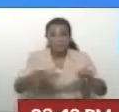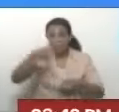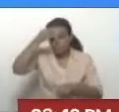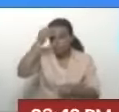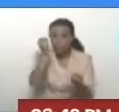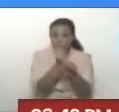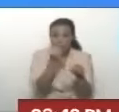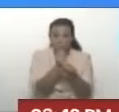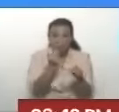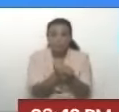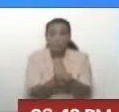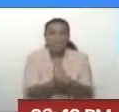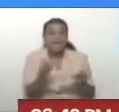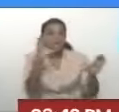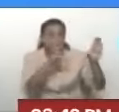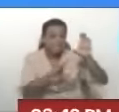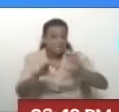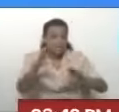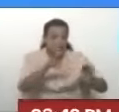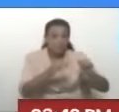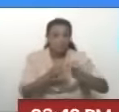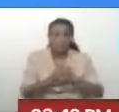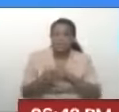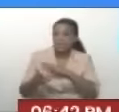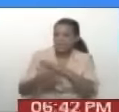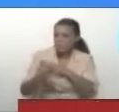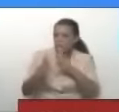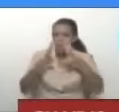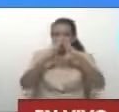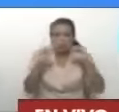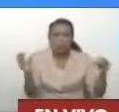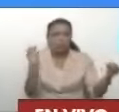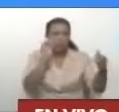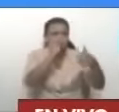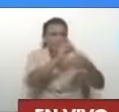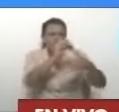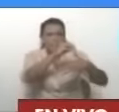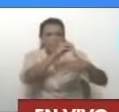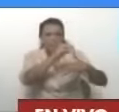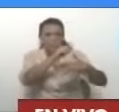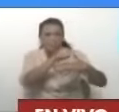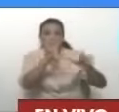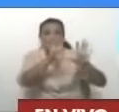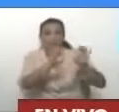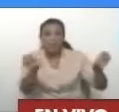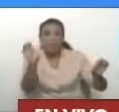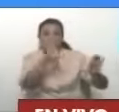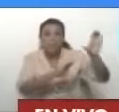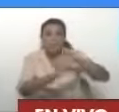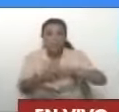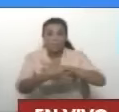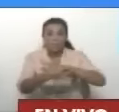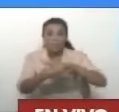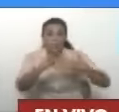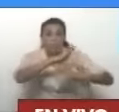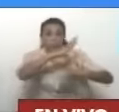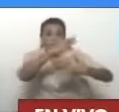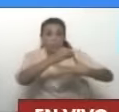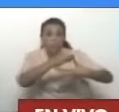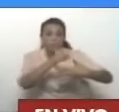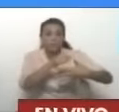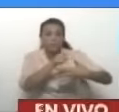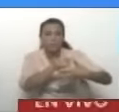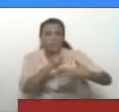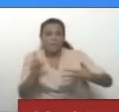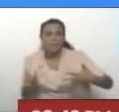el trabajo, ciencia y todo lo que tiene que ver, pues, el primer vértice, educación, ciencia, tecnología, vamos